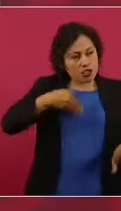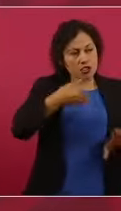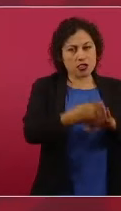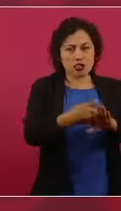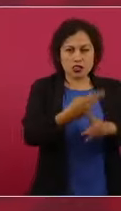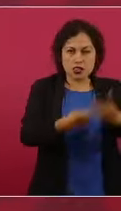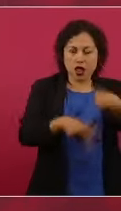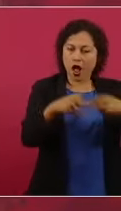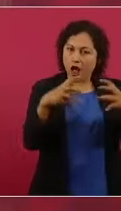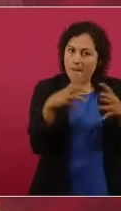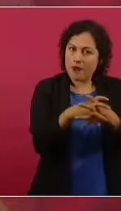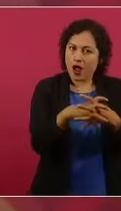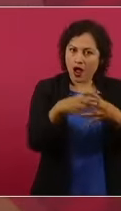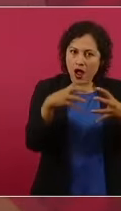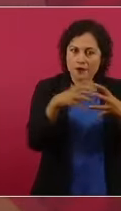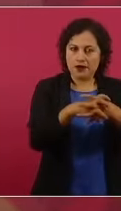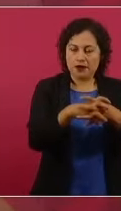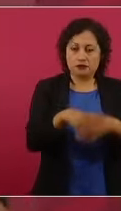autorizado